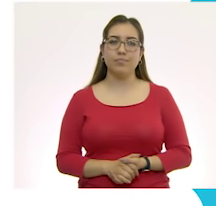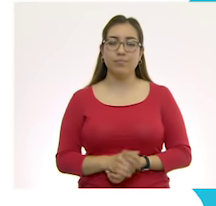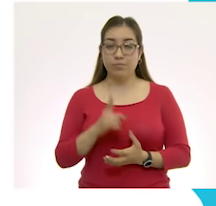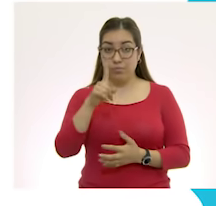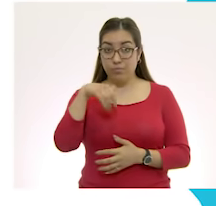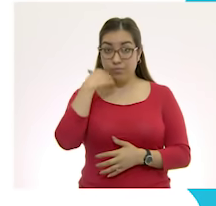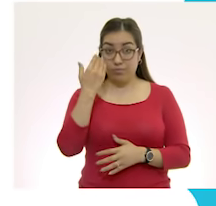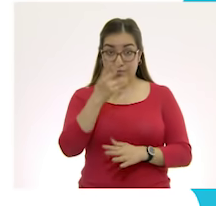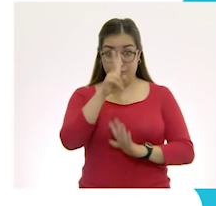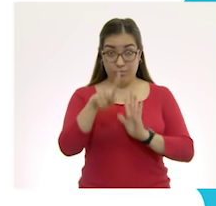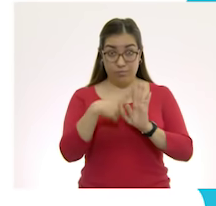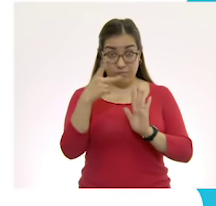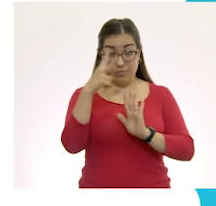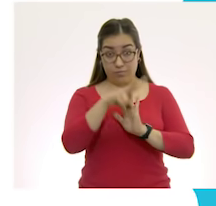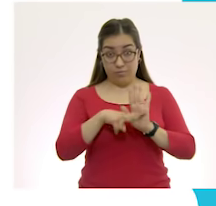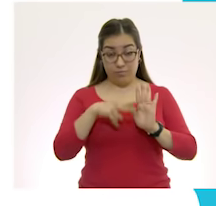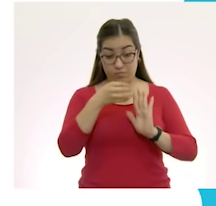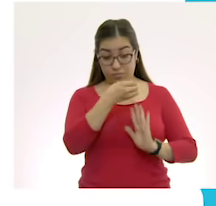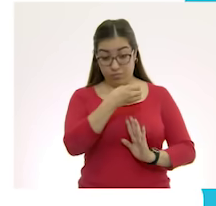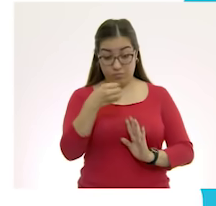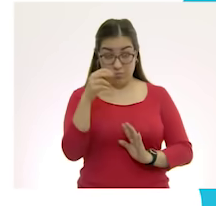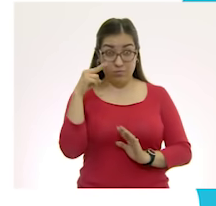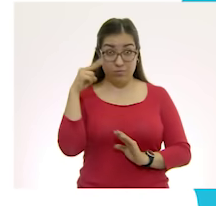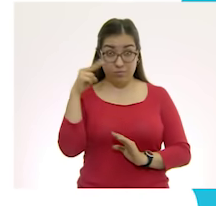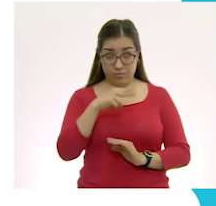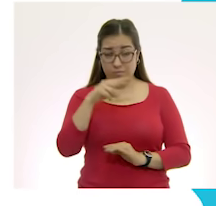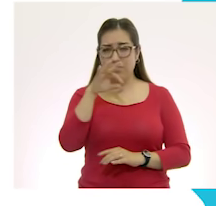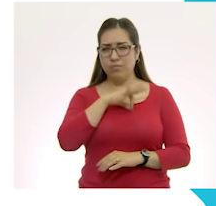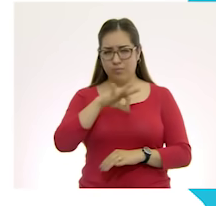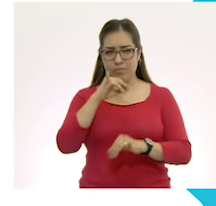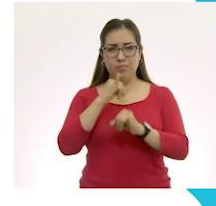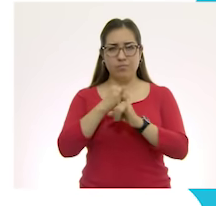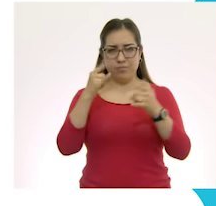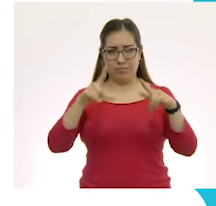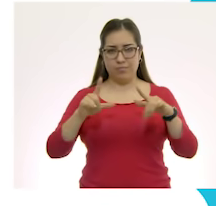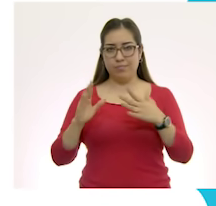Si quieres volver a ver los programas de Aprende en Casa 2, los puedes encontrar en la